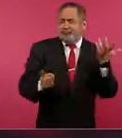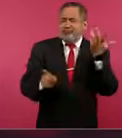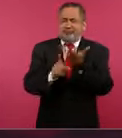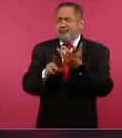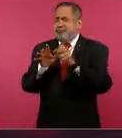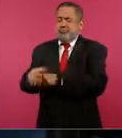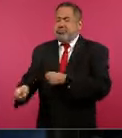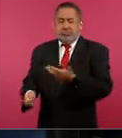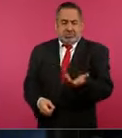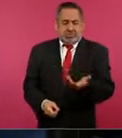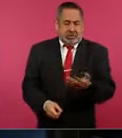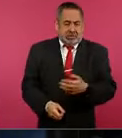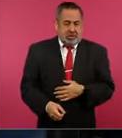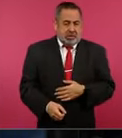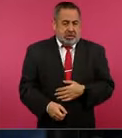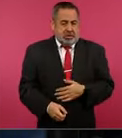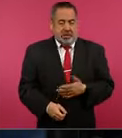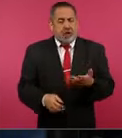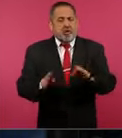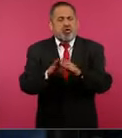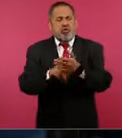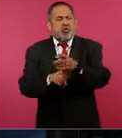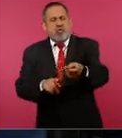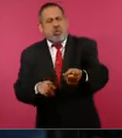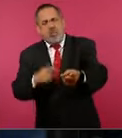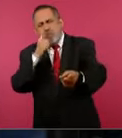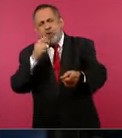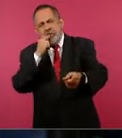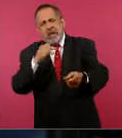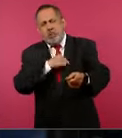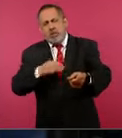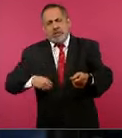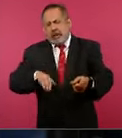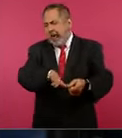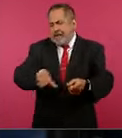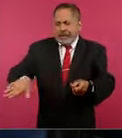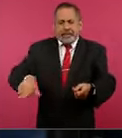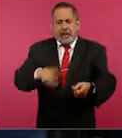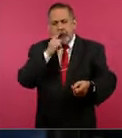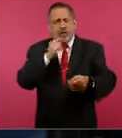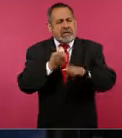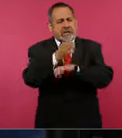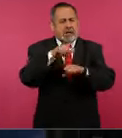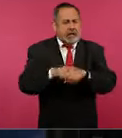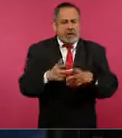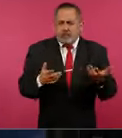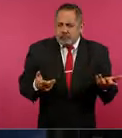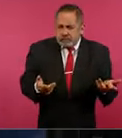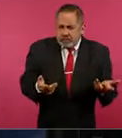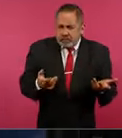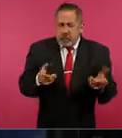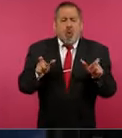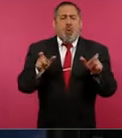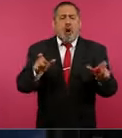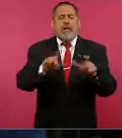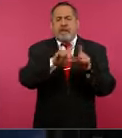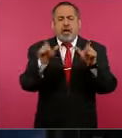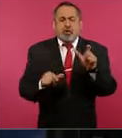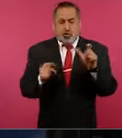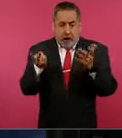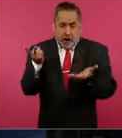la policía municipal con la estatal? Y nada más, ahí mi duda es si la Guardia Nacional en algún momento llegó y si estaba